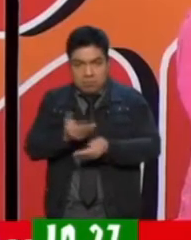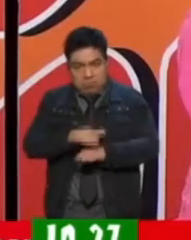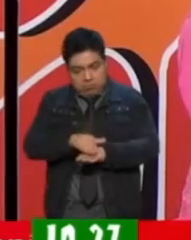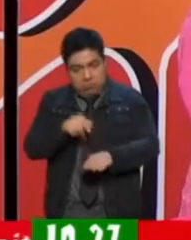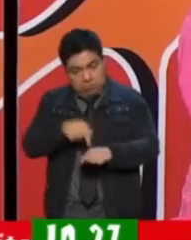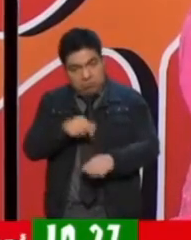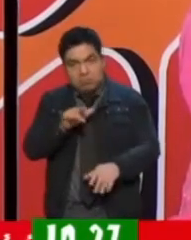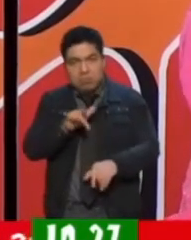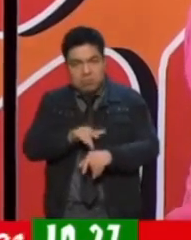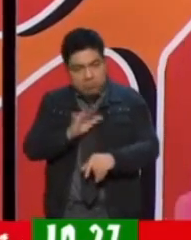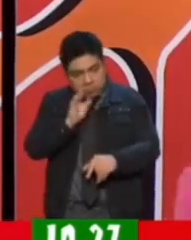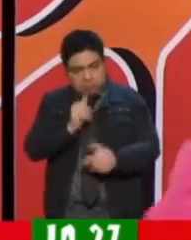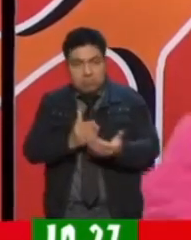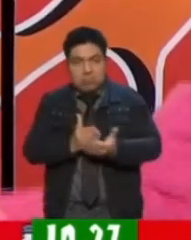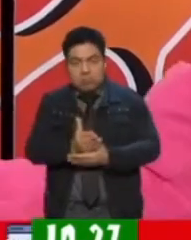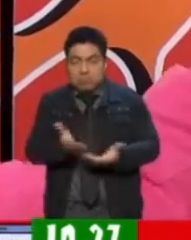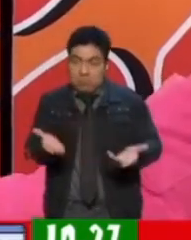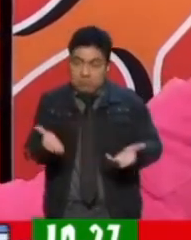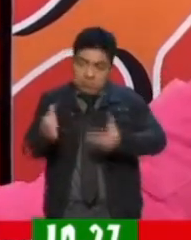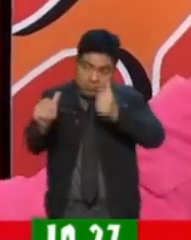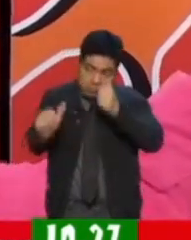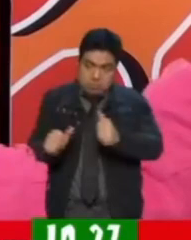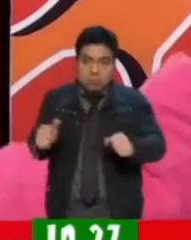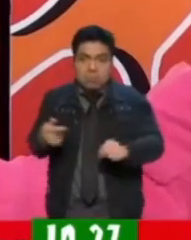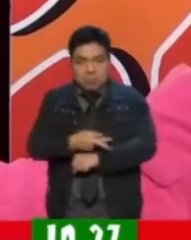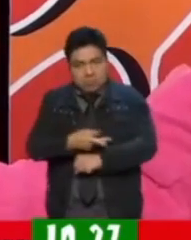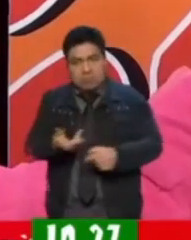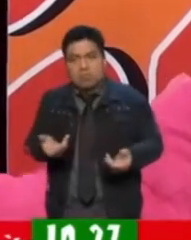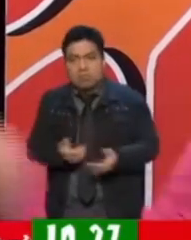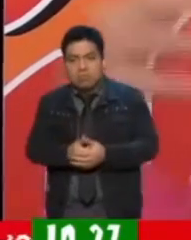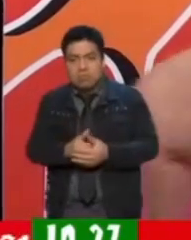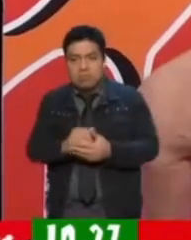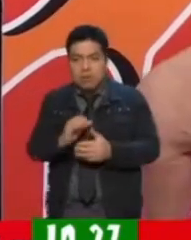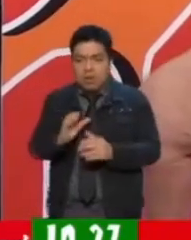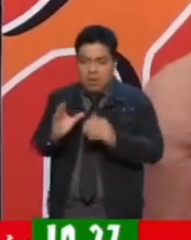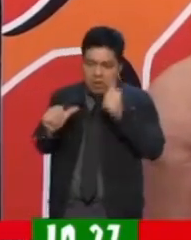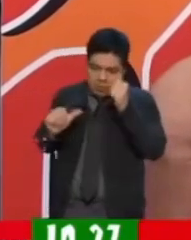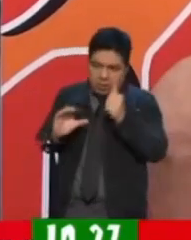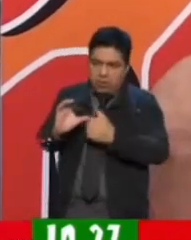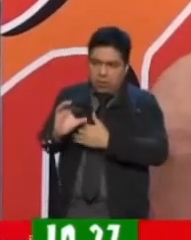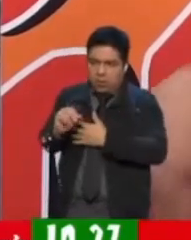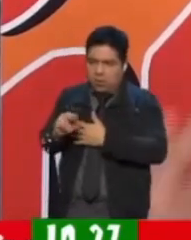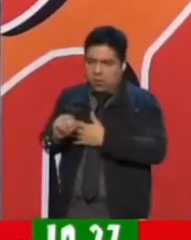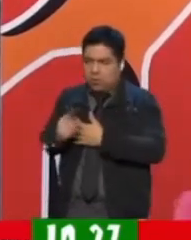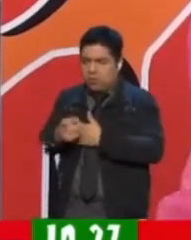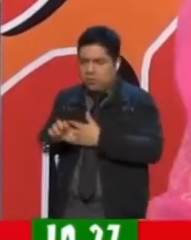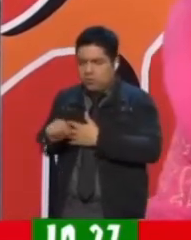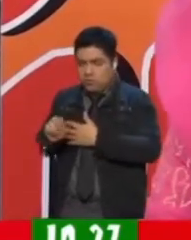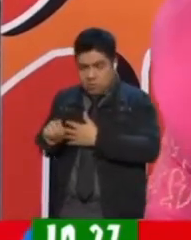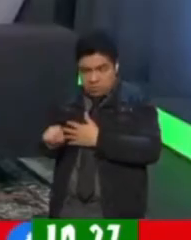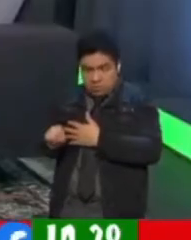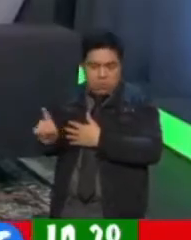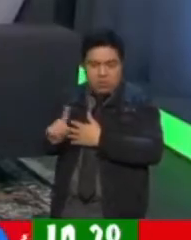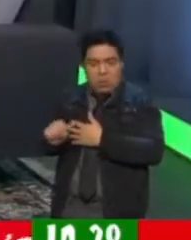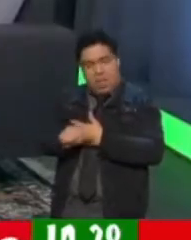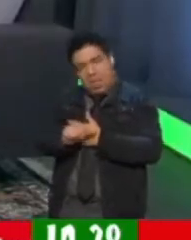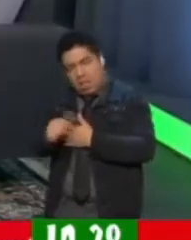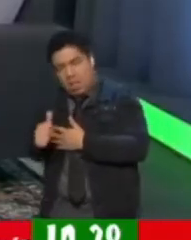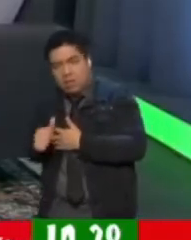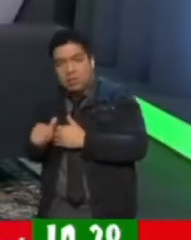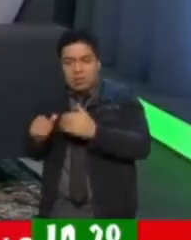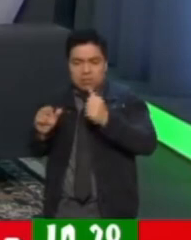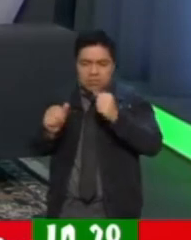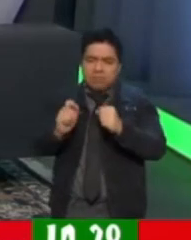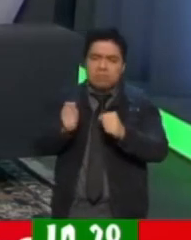se descongele, ¿no? Claro. Y ahí es donde acuerdo. Entran los, exacto, acuerdos conclusivos, o estoy... No, los acuerdos conclusivos, otra figura de conciliación. A ver,